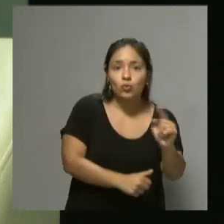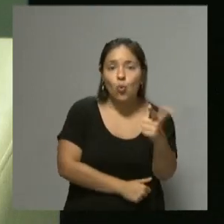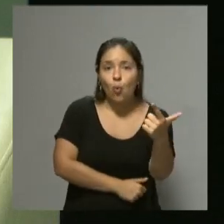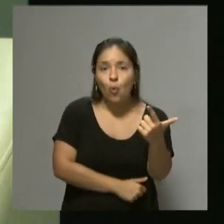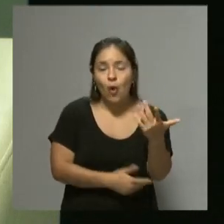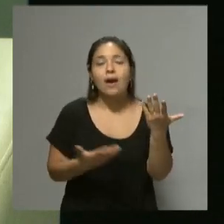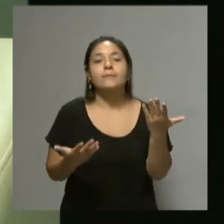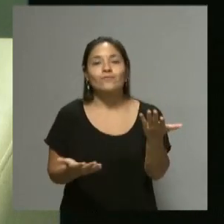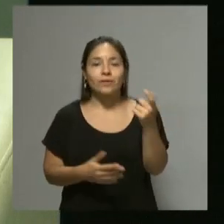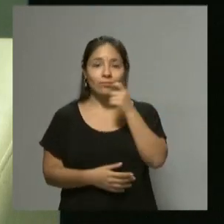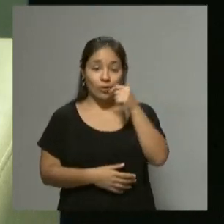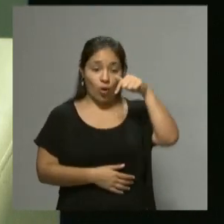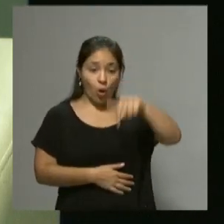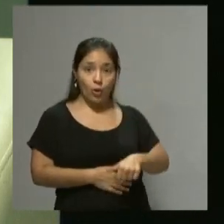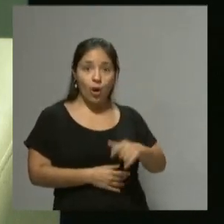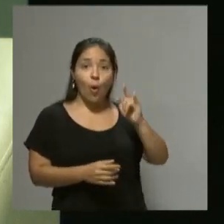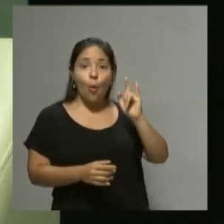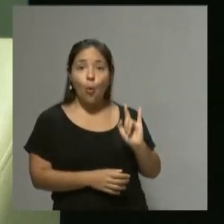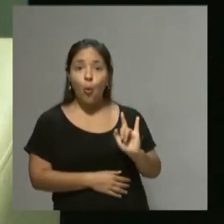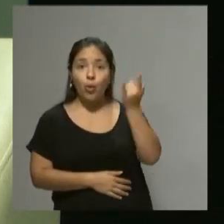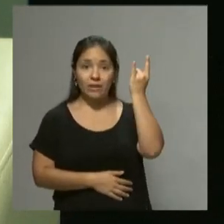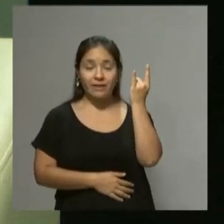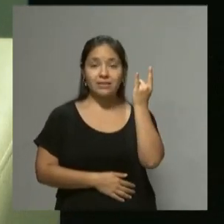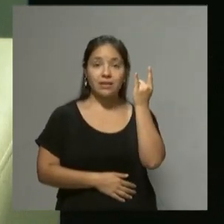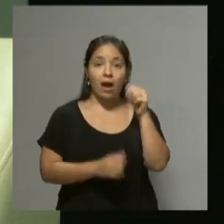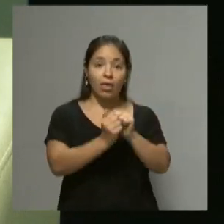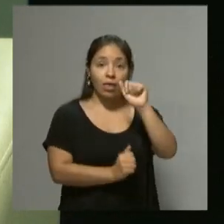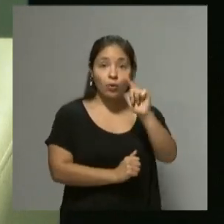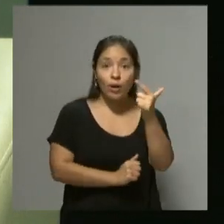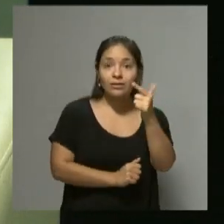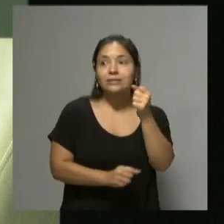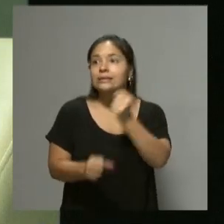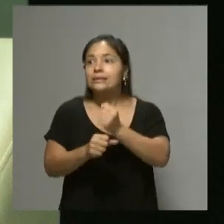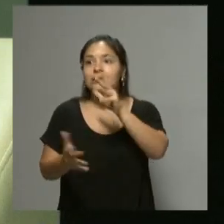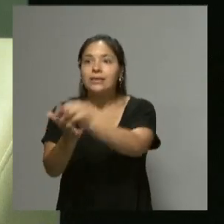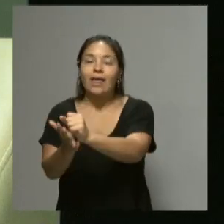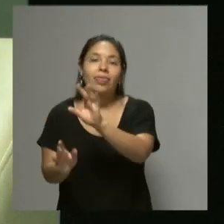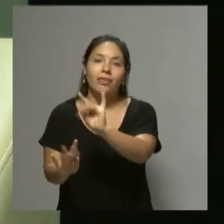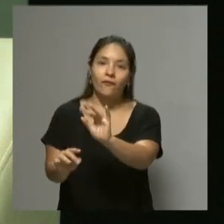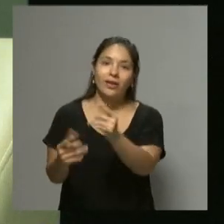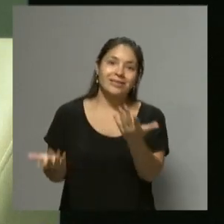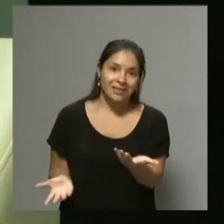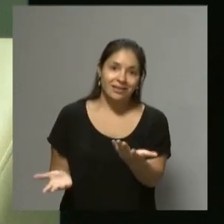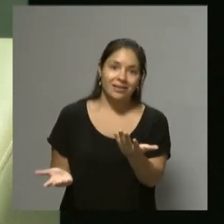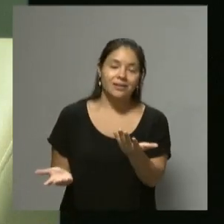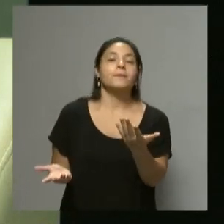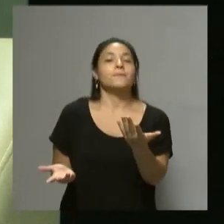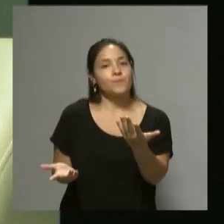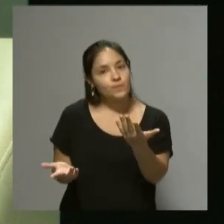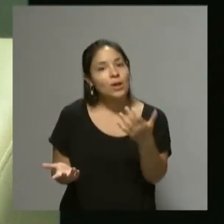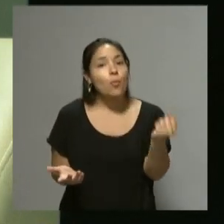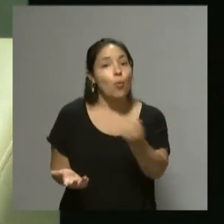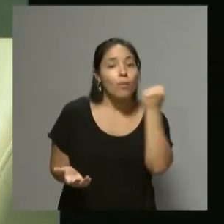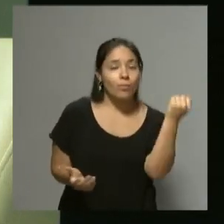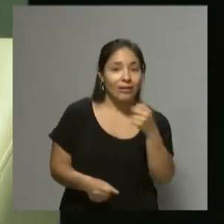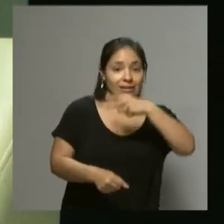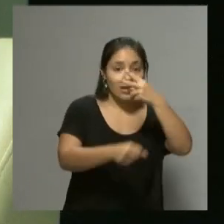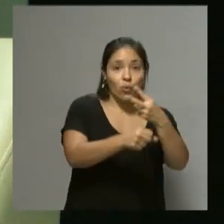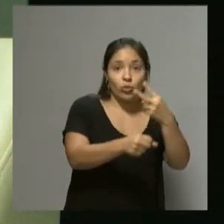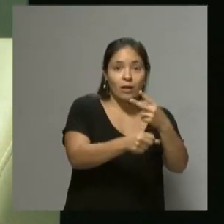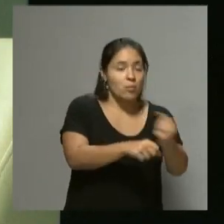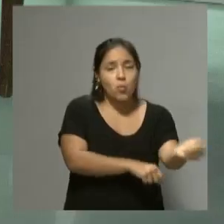Hoy, si no terminaste una universidad, cuesta conseguir trabajo. ¿Sí? Entonces... Por lo menos, finalizar un secundario es más